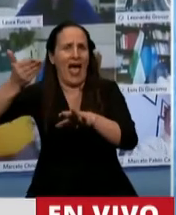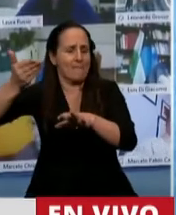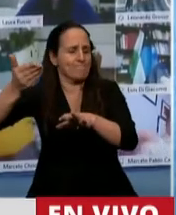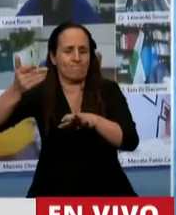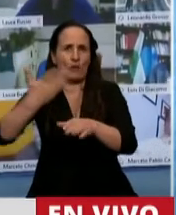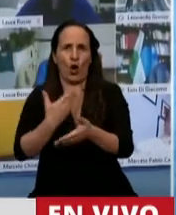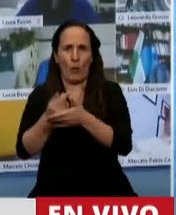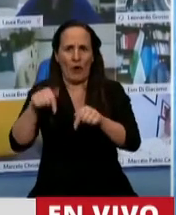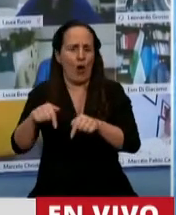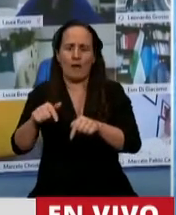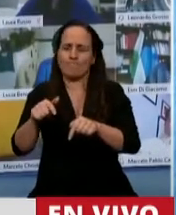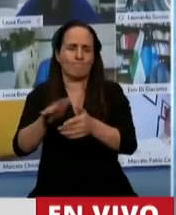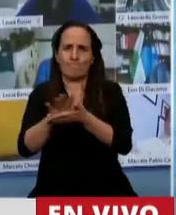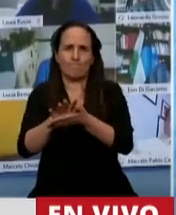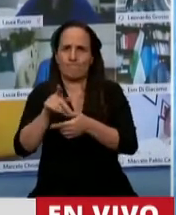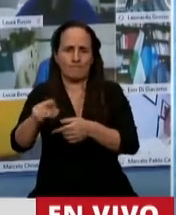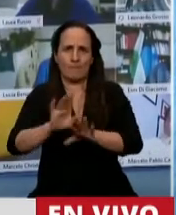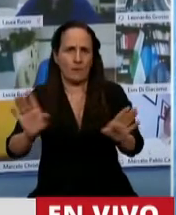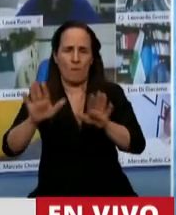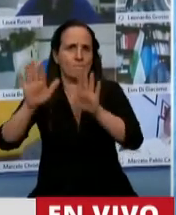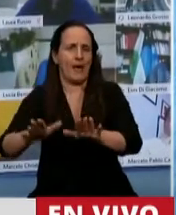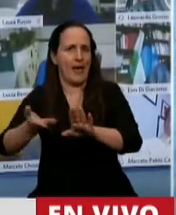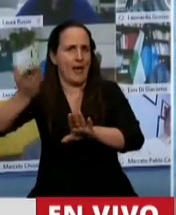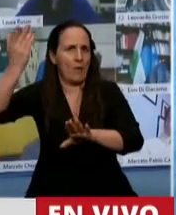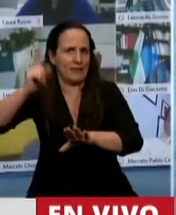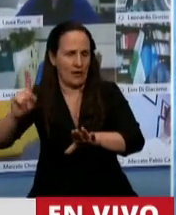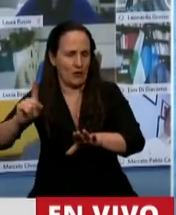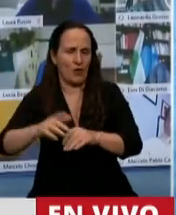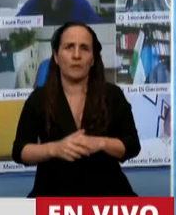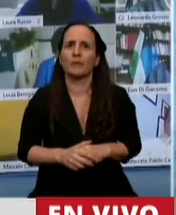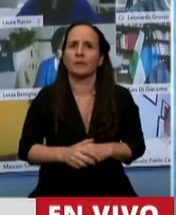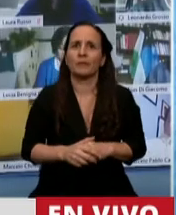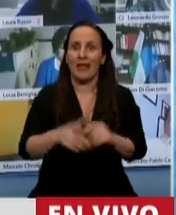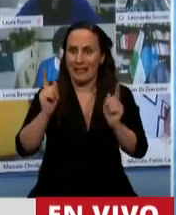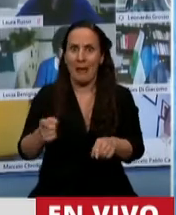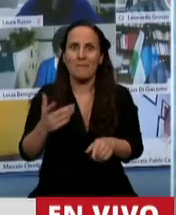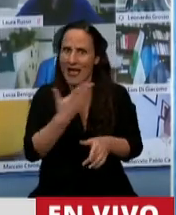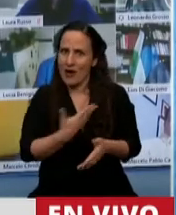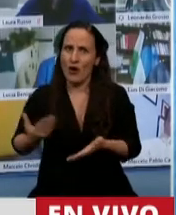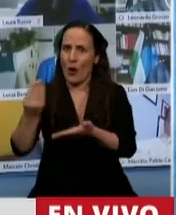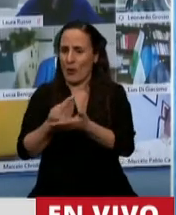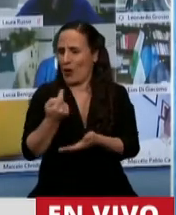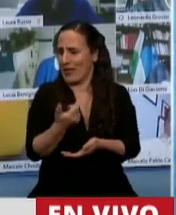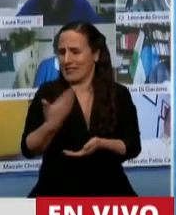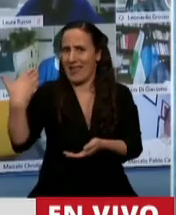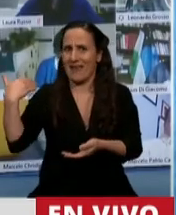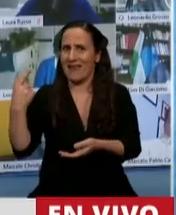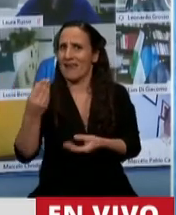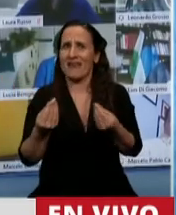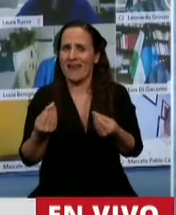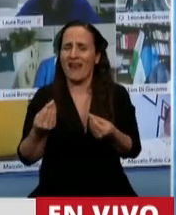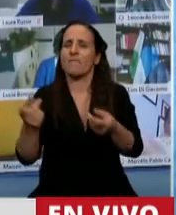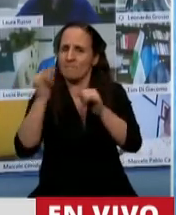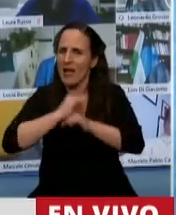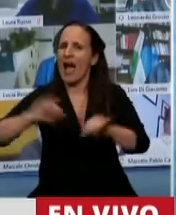las últimas semanas se animó a hacer lo que tenía que hacer, lo que vinimos a hacer, como